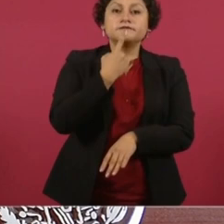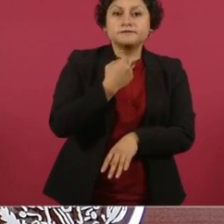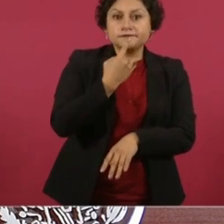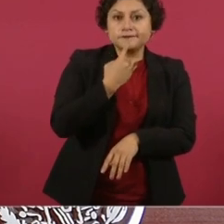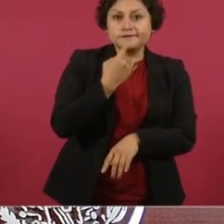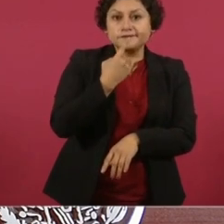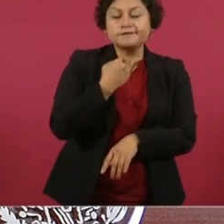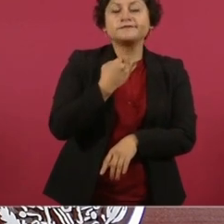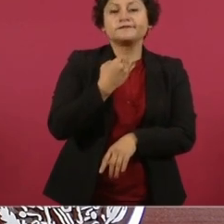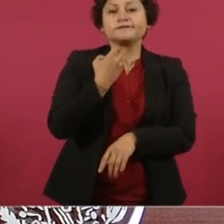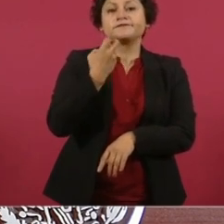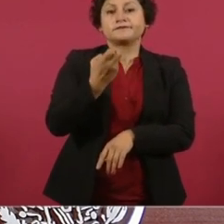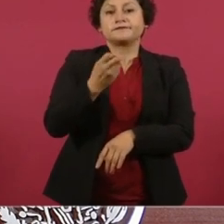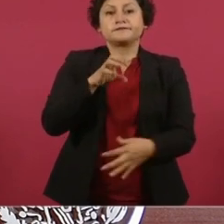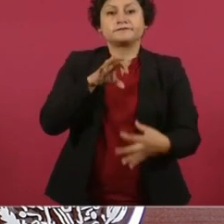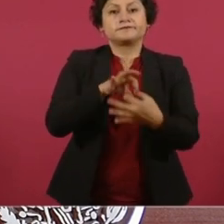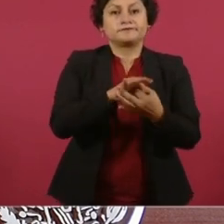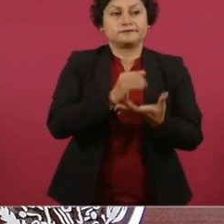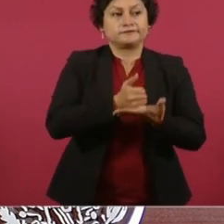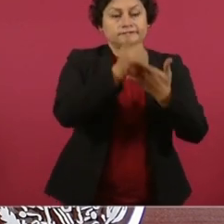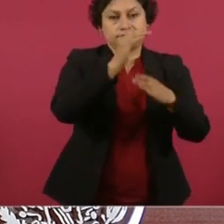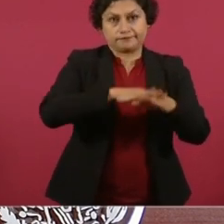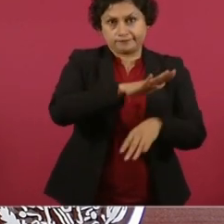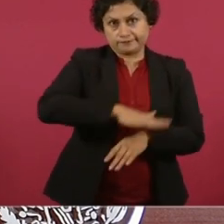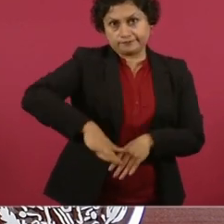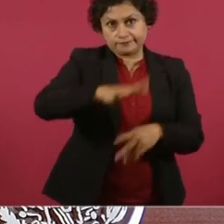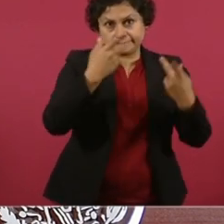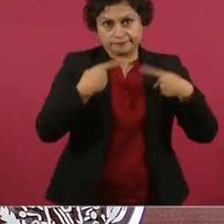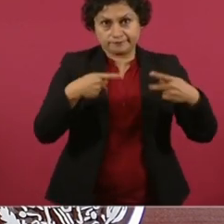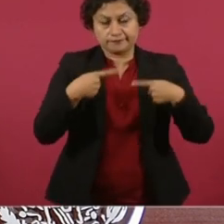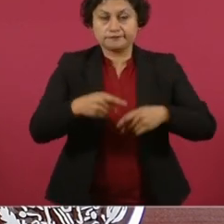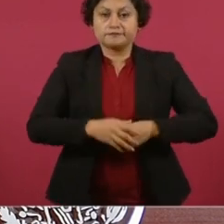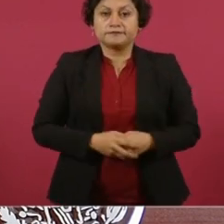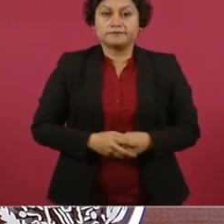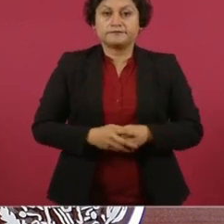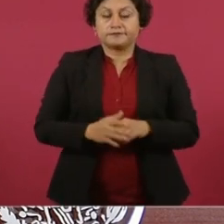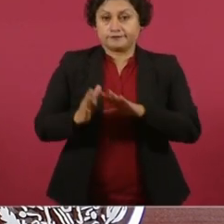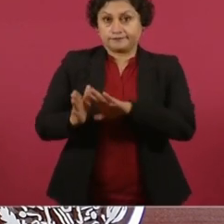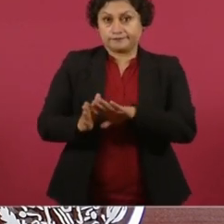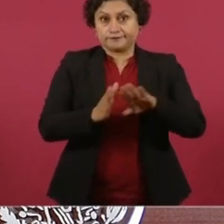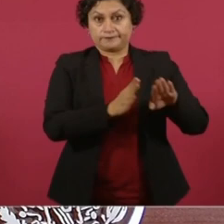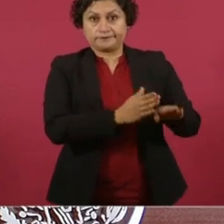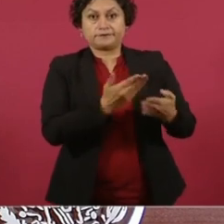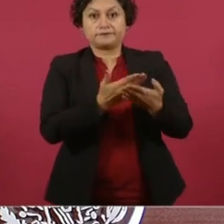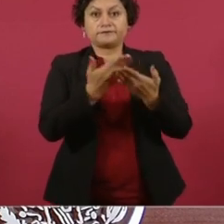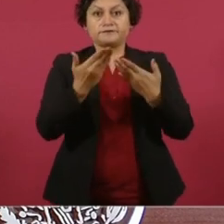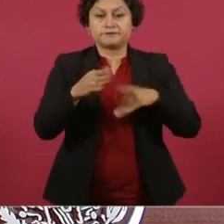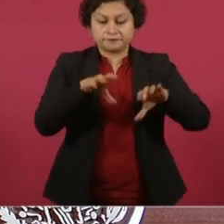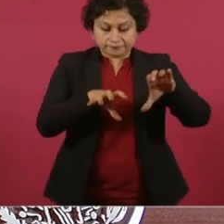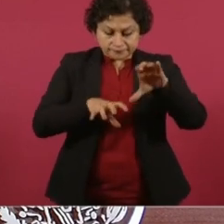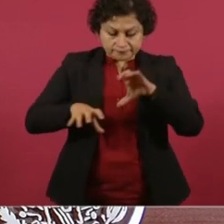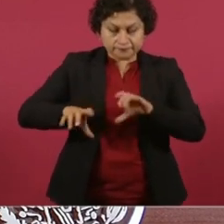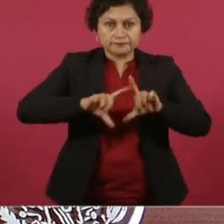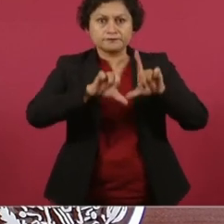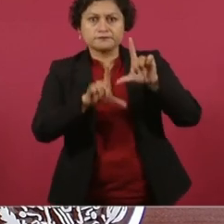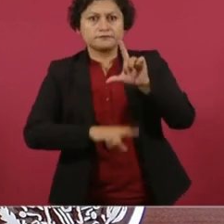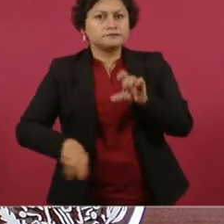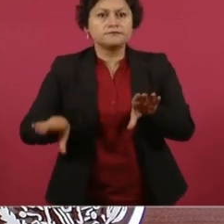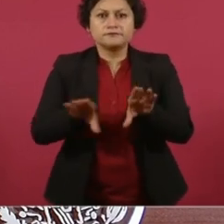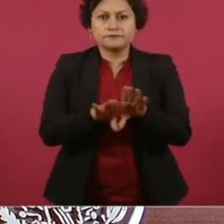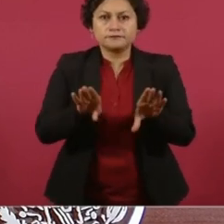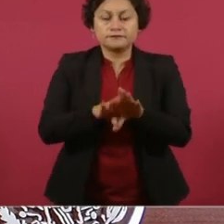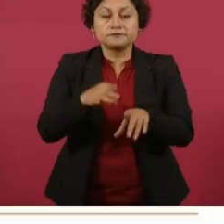más afines al consumidor. Como de costumbre, pasamos a las regiones y, en el caso de la gasolina